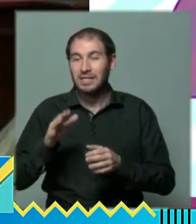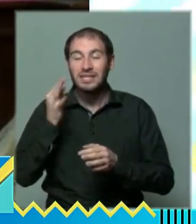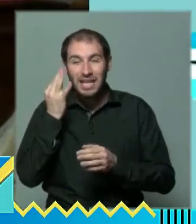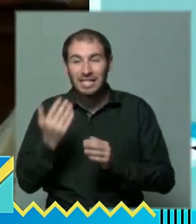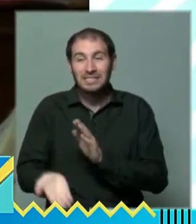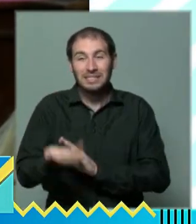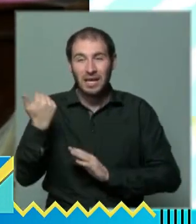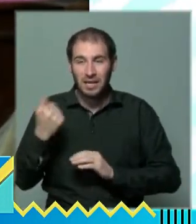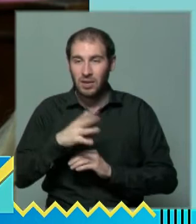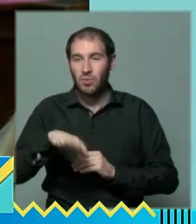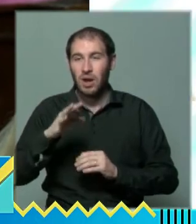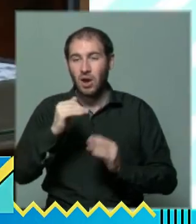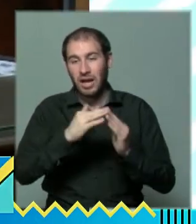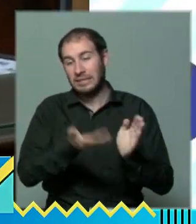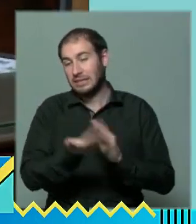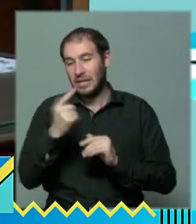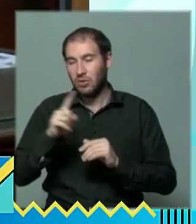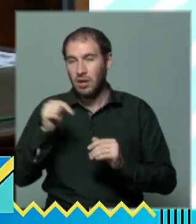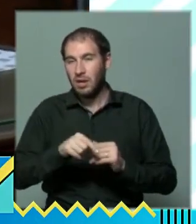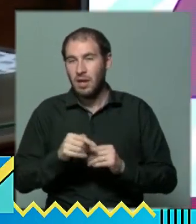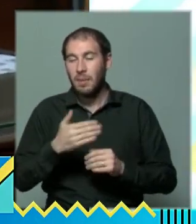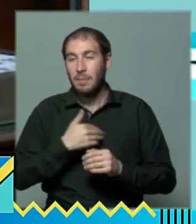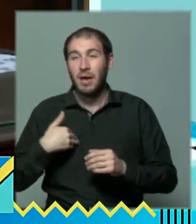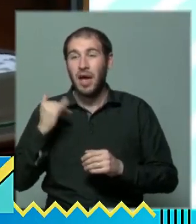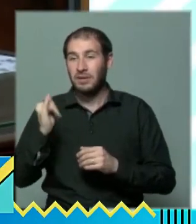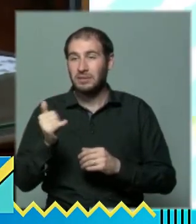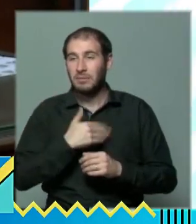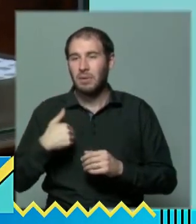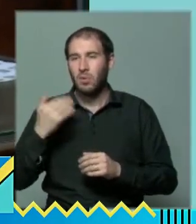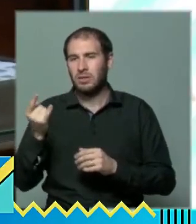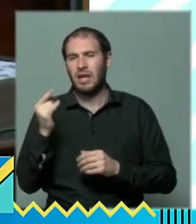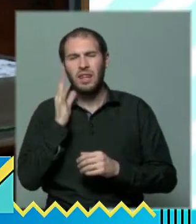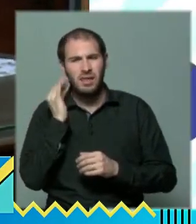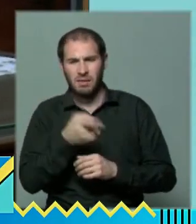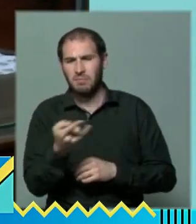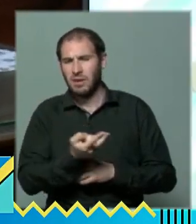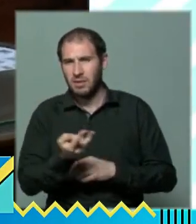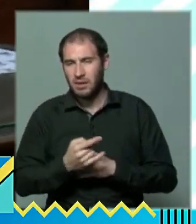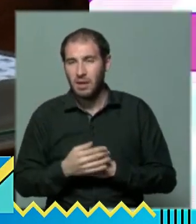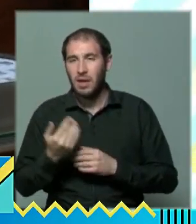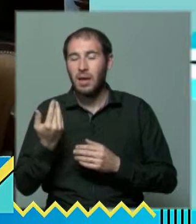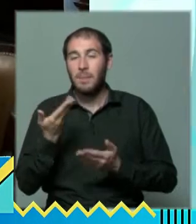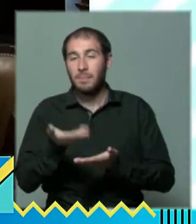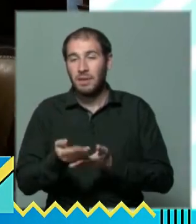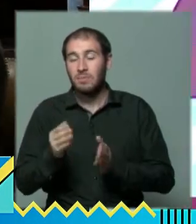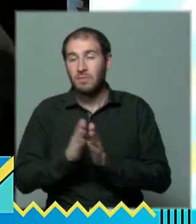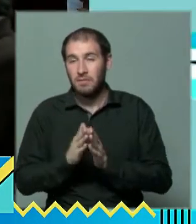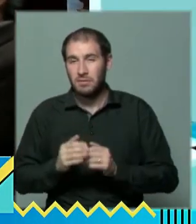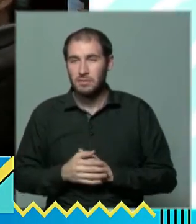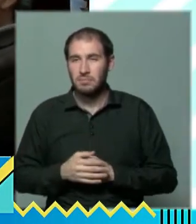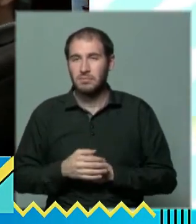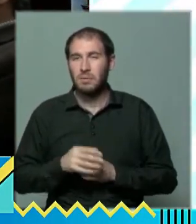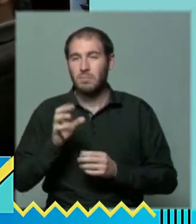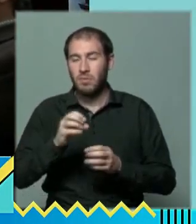nena del hogar, y no lo hicieron. Se lo dicen a la madre dice que la nena miente, se pide el traspaso, se va de